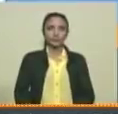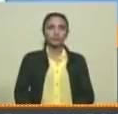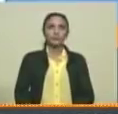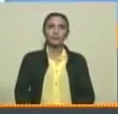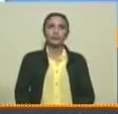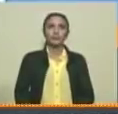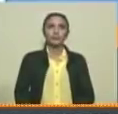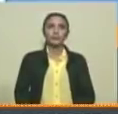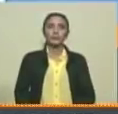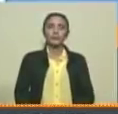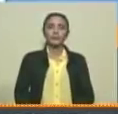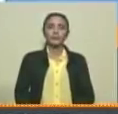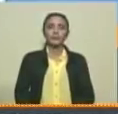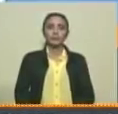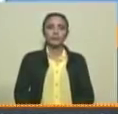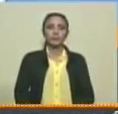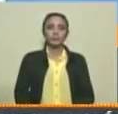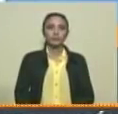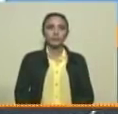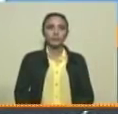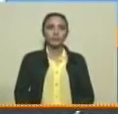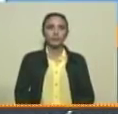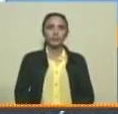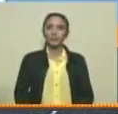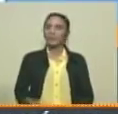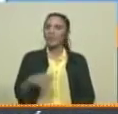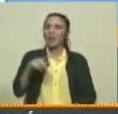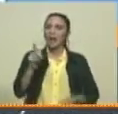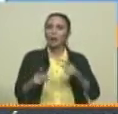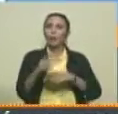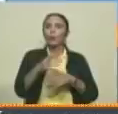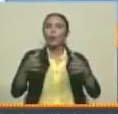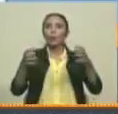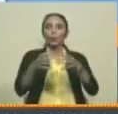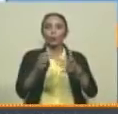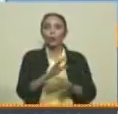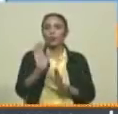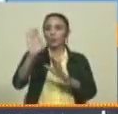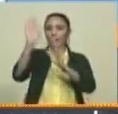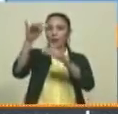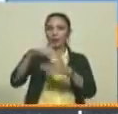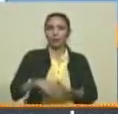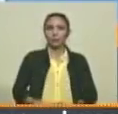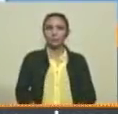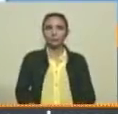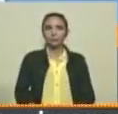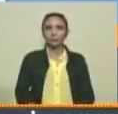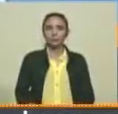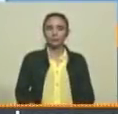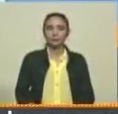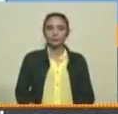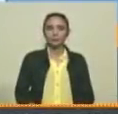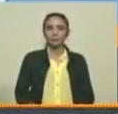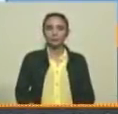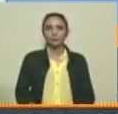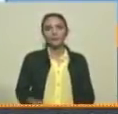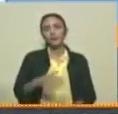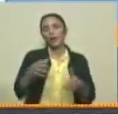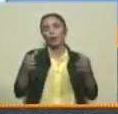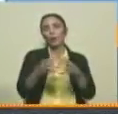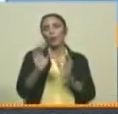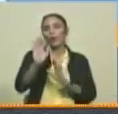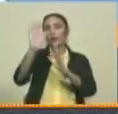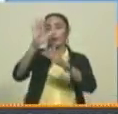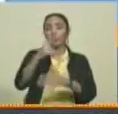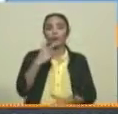hablando de Golden State, algunos de ustedes no saben qué es Golden State, un equipo de básquet como